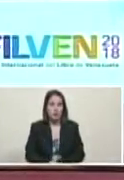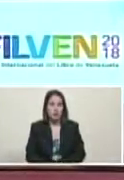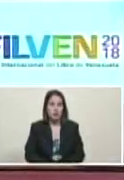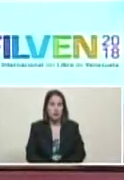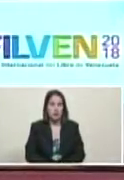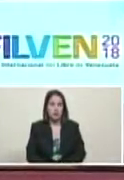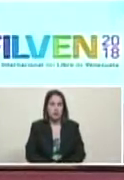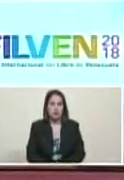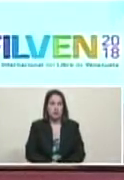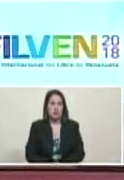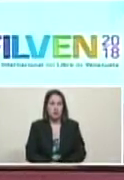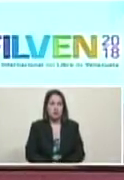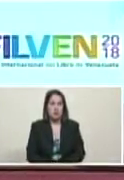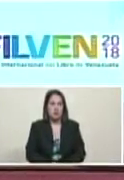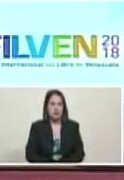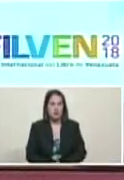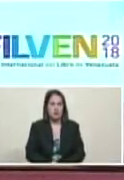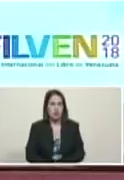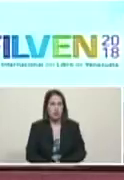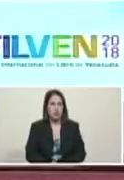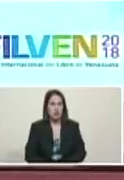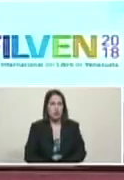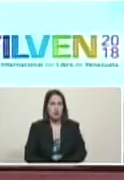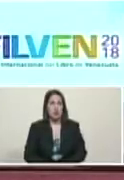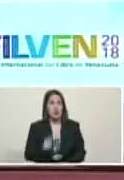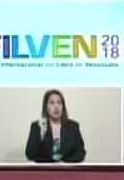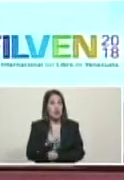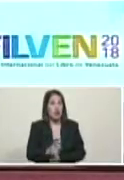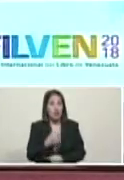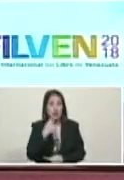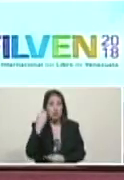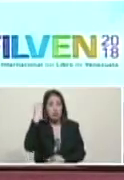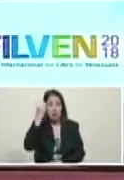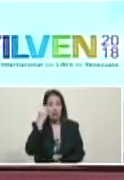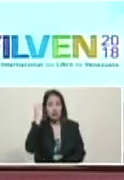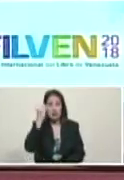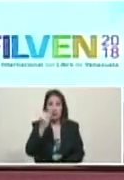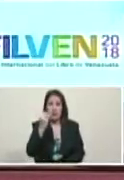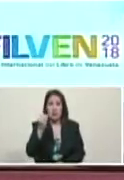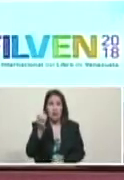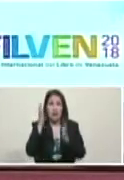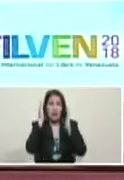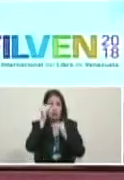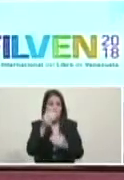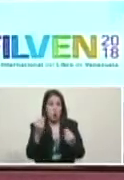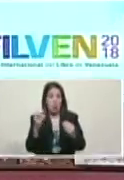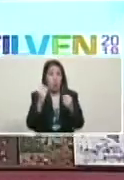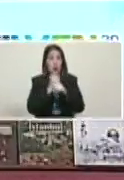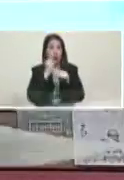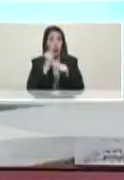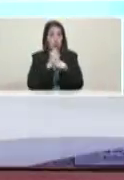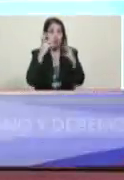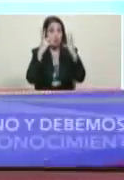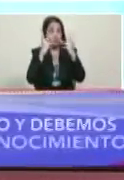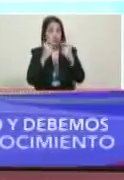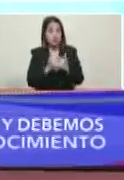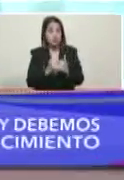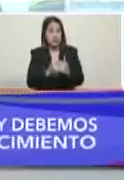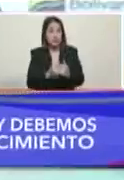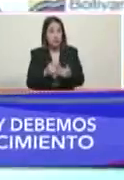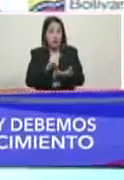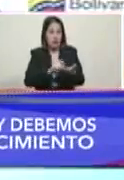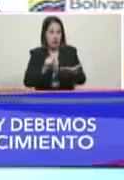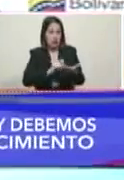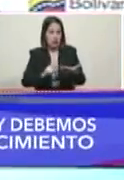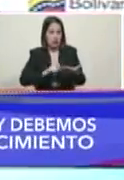Y entonces yo le decía, hay que tomar en cuenta para el trabajo de las editoriales, del estímulo